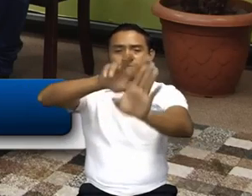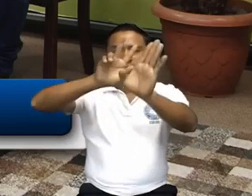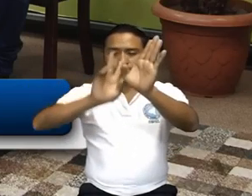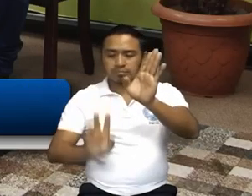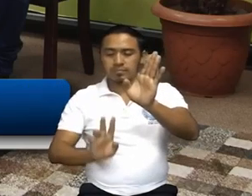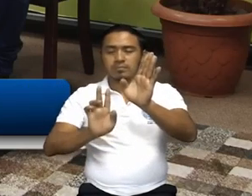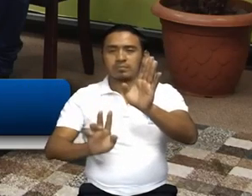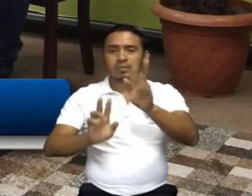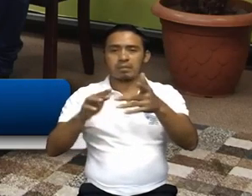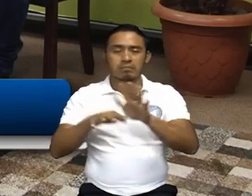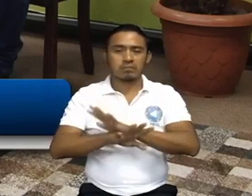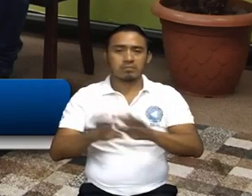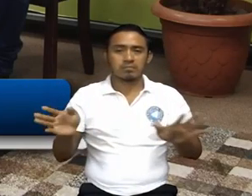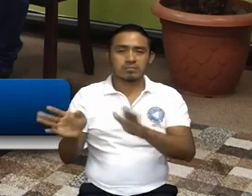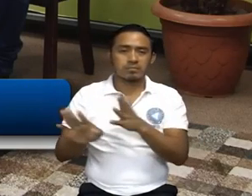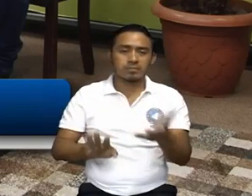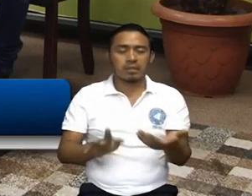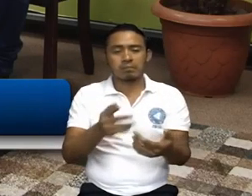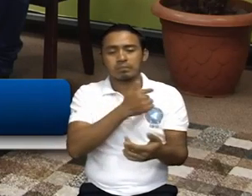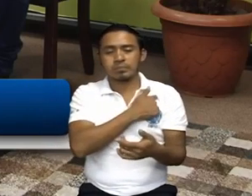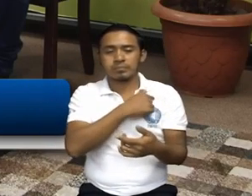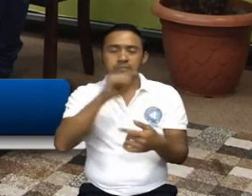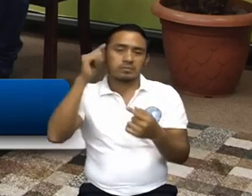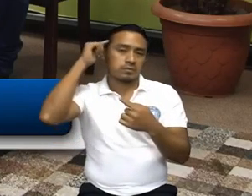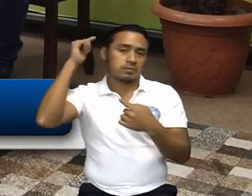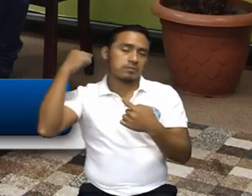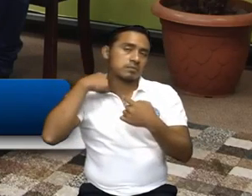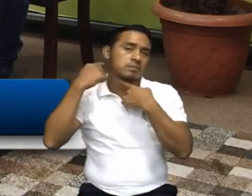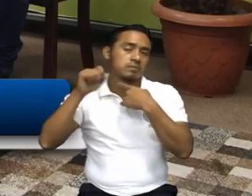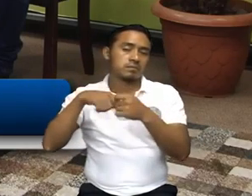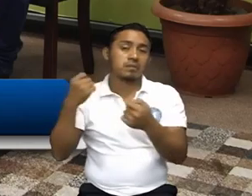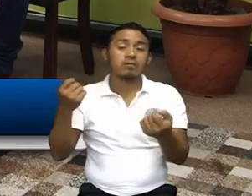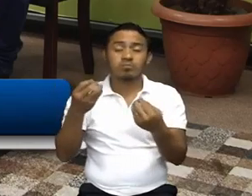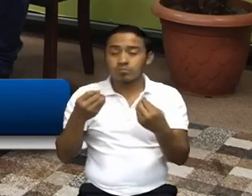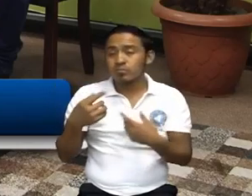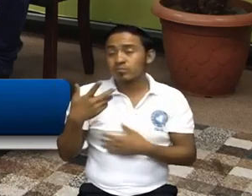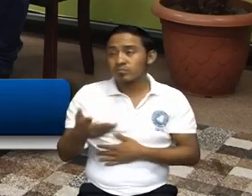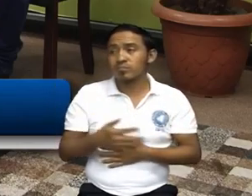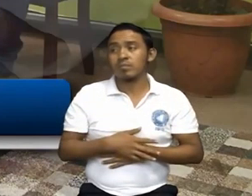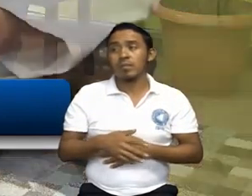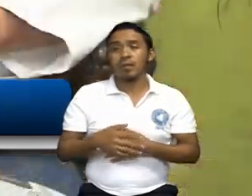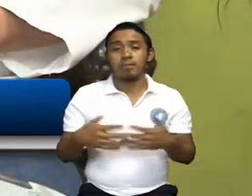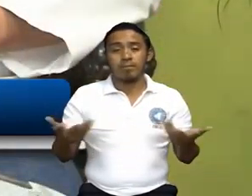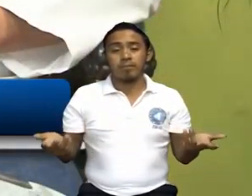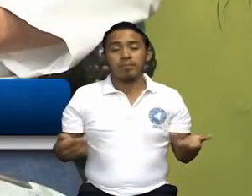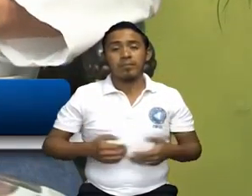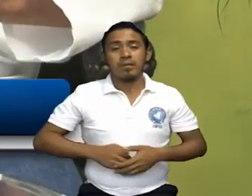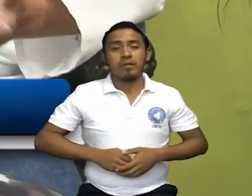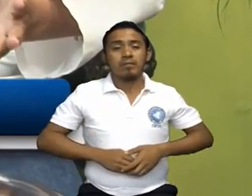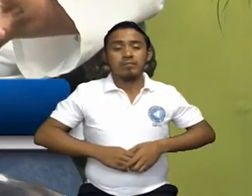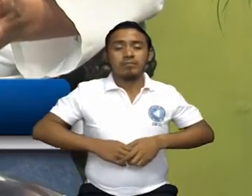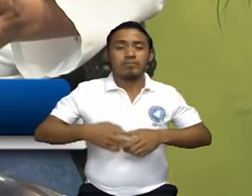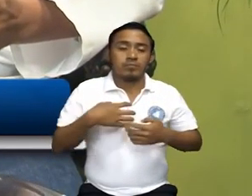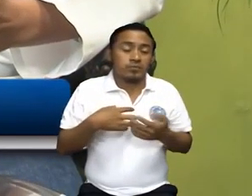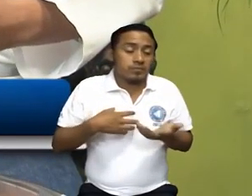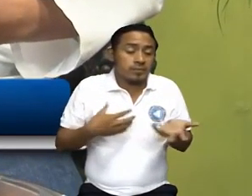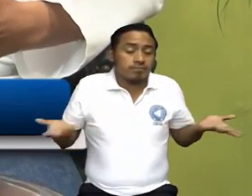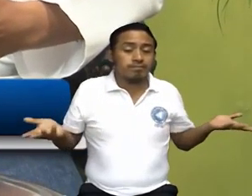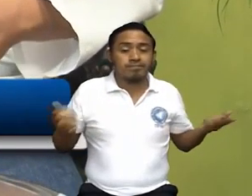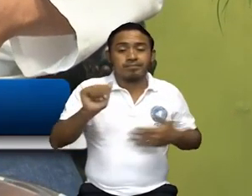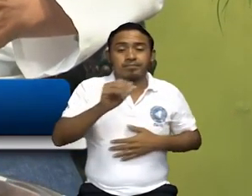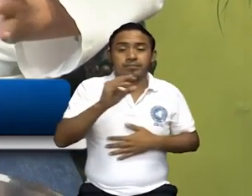y caen desnucados y no sufren una fractura. Entonces, sí, en el campo se dan muy frecuentemente también estos accidentes, son accidentes caseros